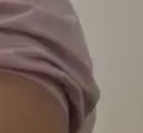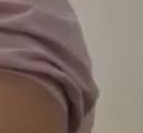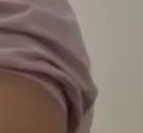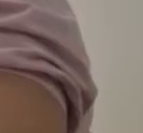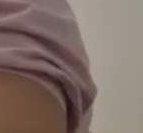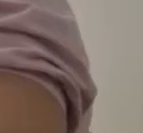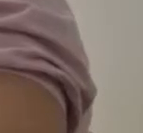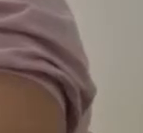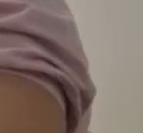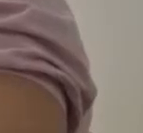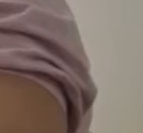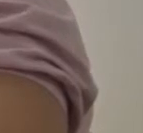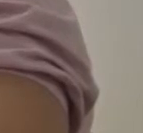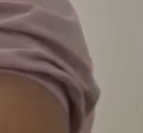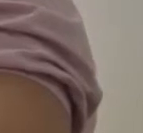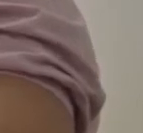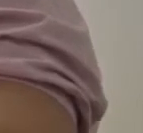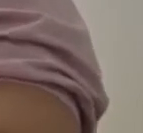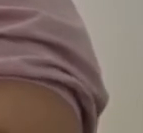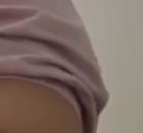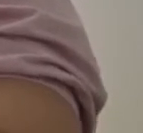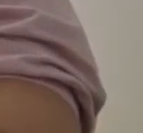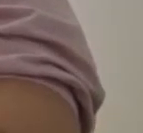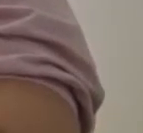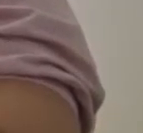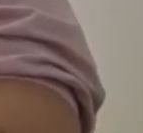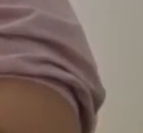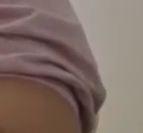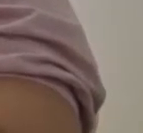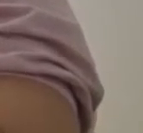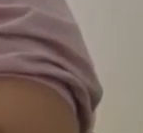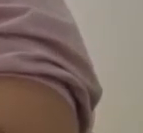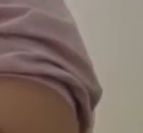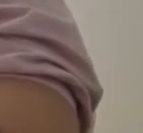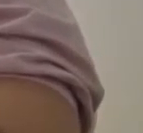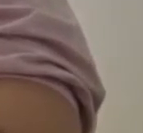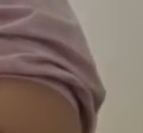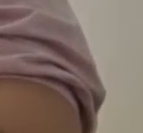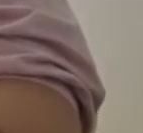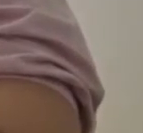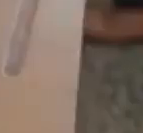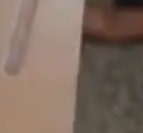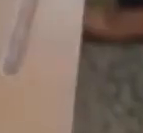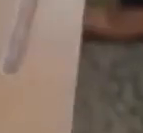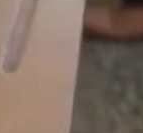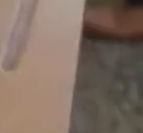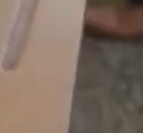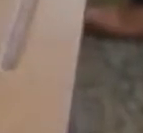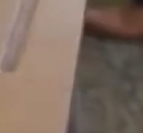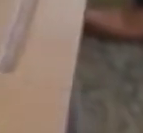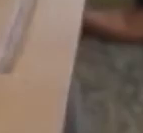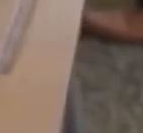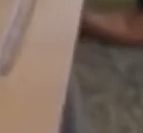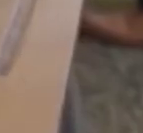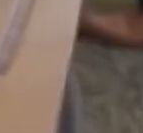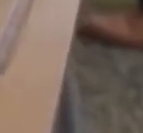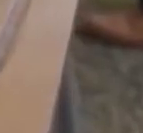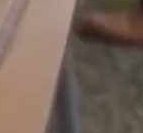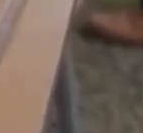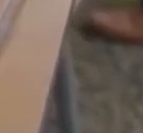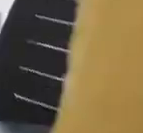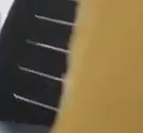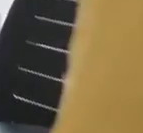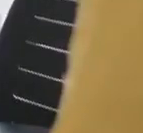pago de los honorarios a contratistas por prestación de servicios profesionales y de apoyo a la gestión de la administración municipal. En